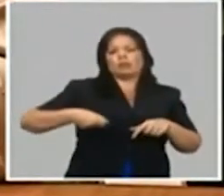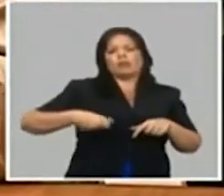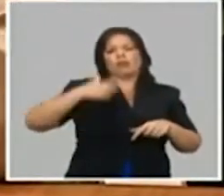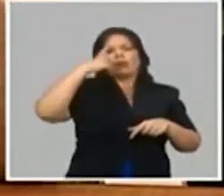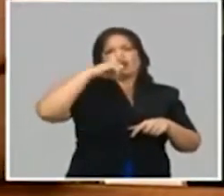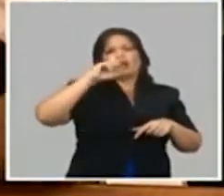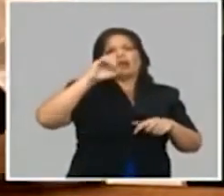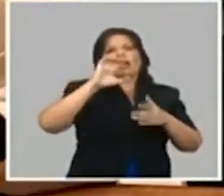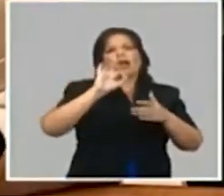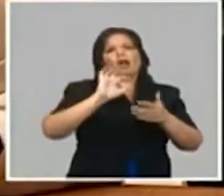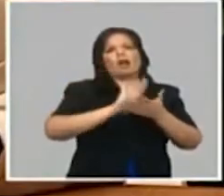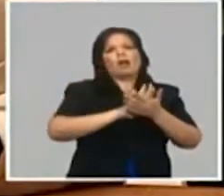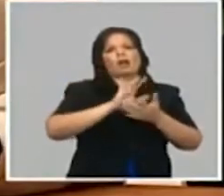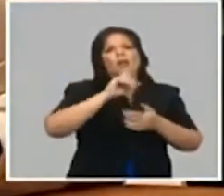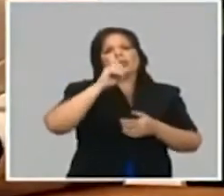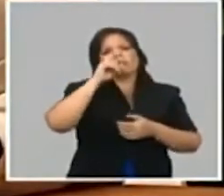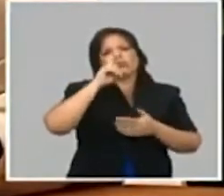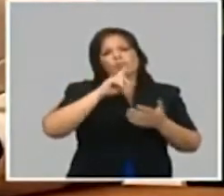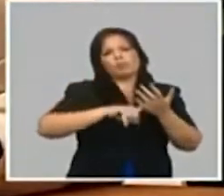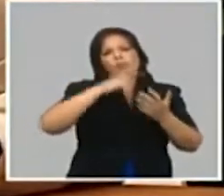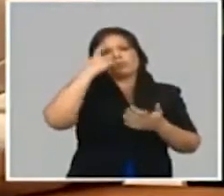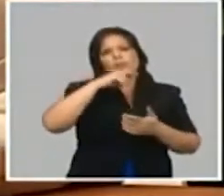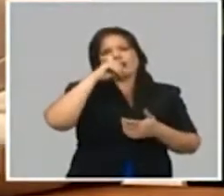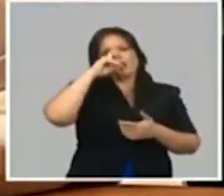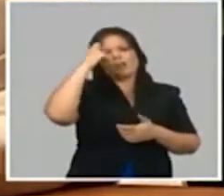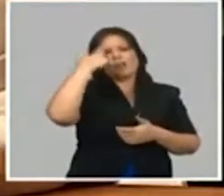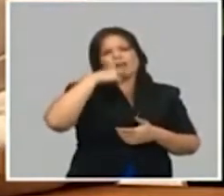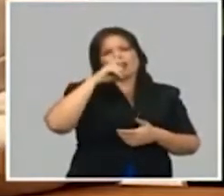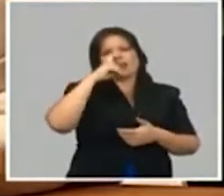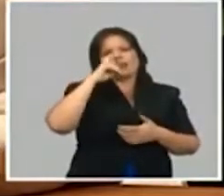el resto como equipaje no acompañado. Además,